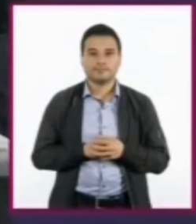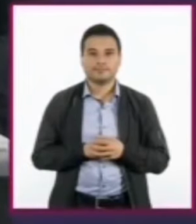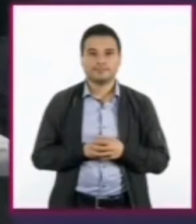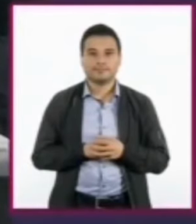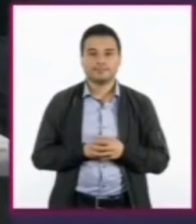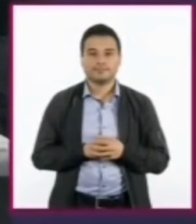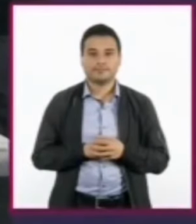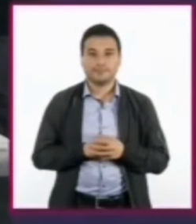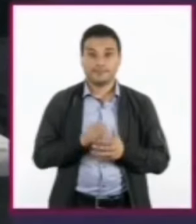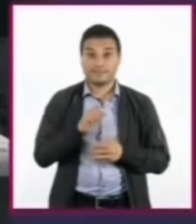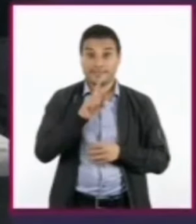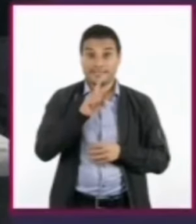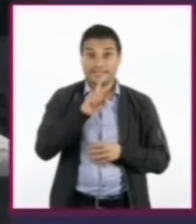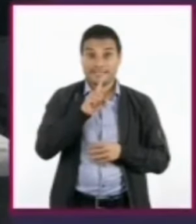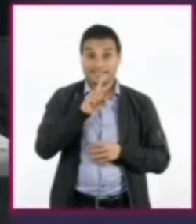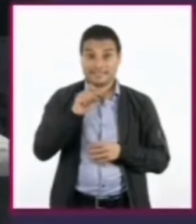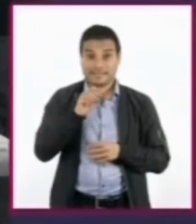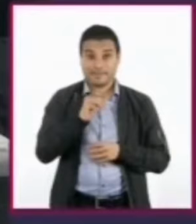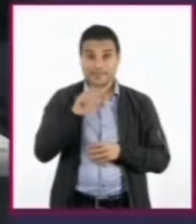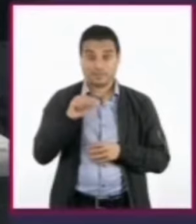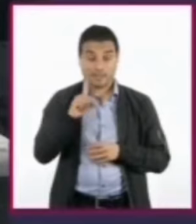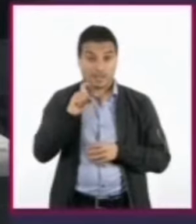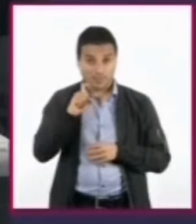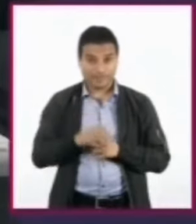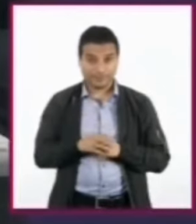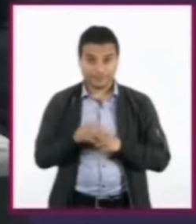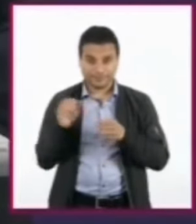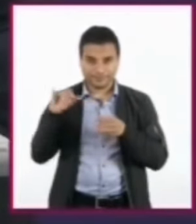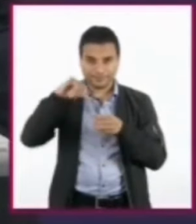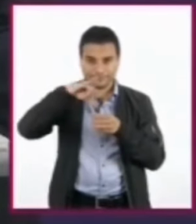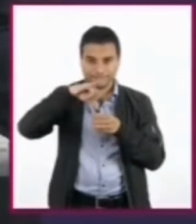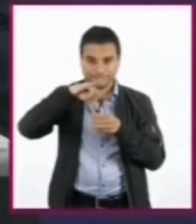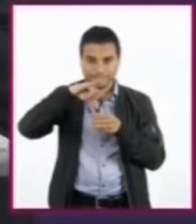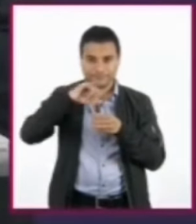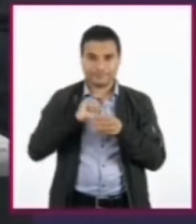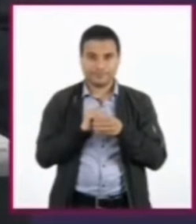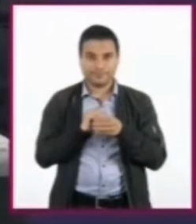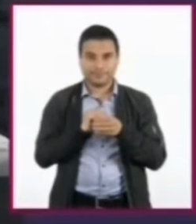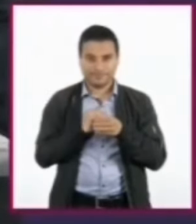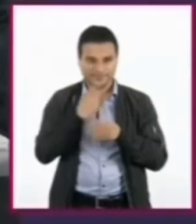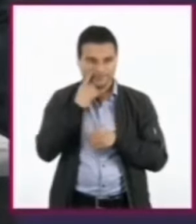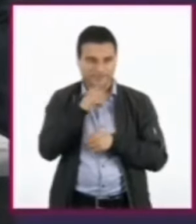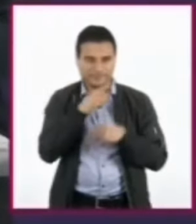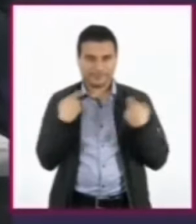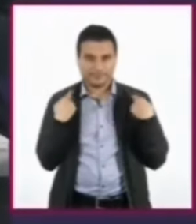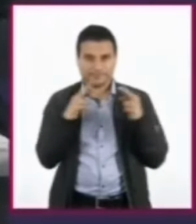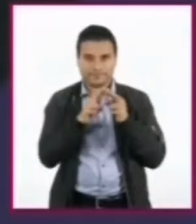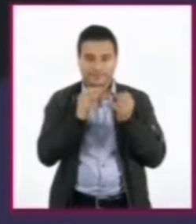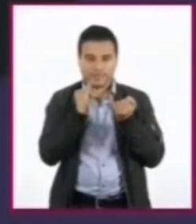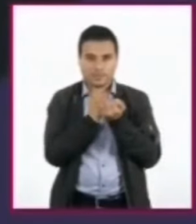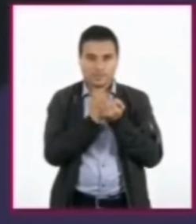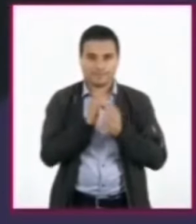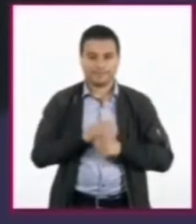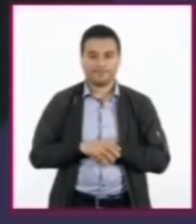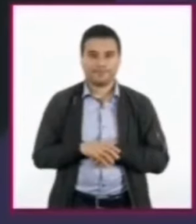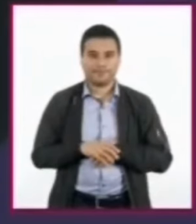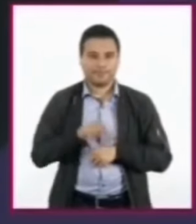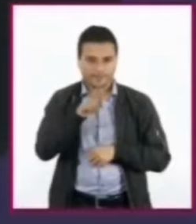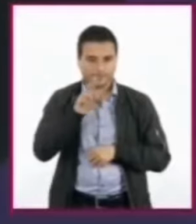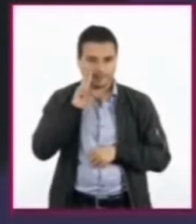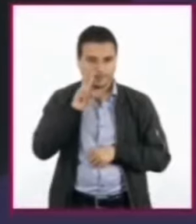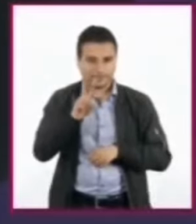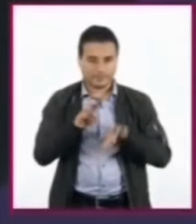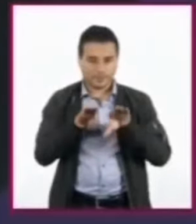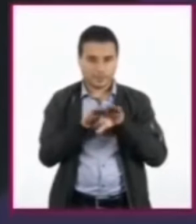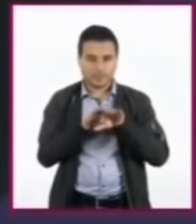Coloca 100 mililitros de agua en el matraz, que es lo que va a hacer la maestra a continuación para que todos puedan observar